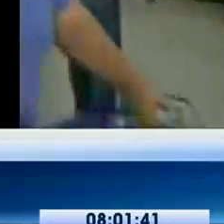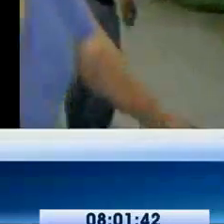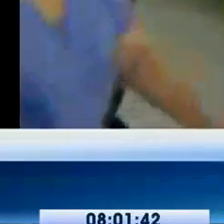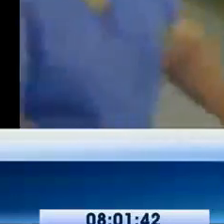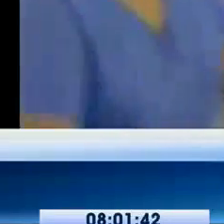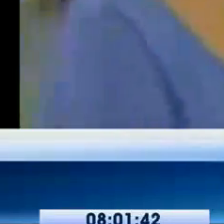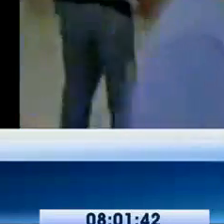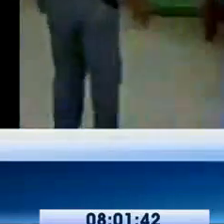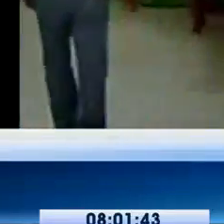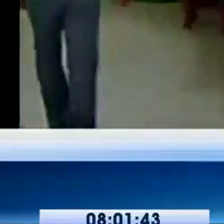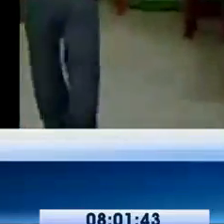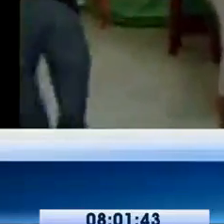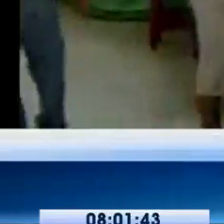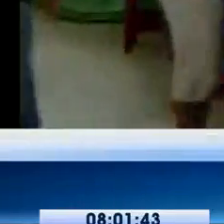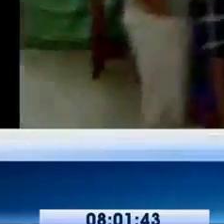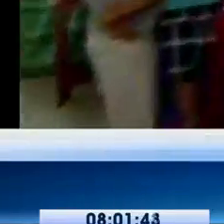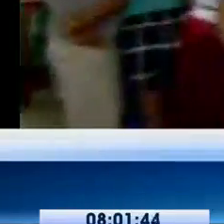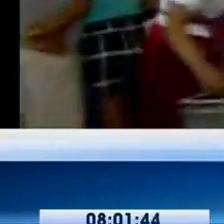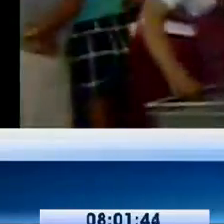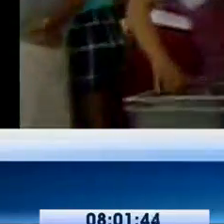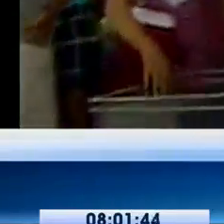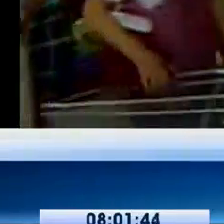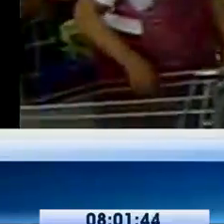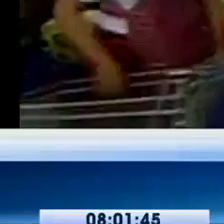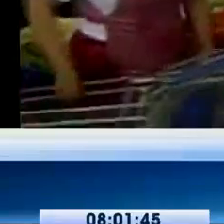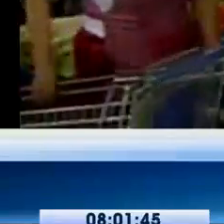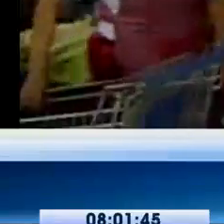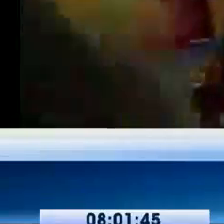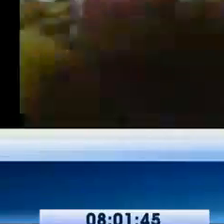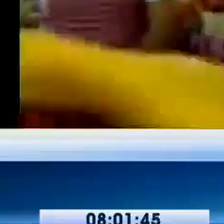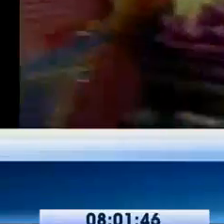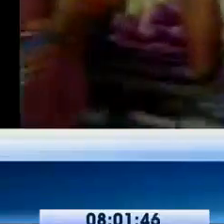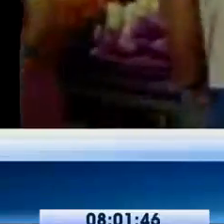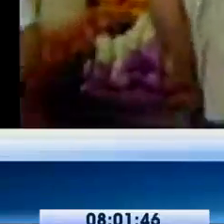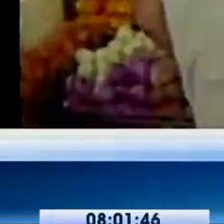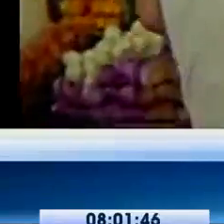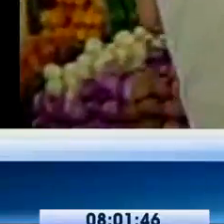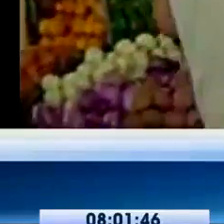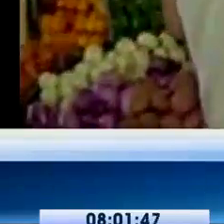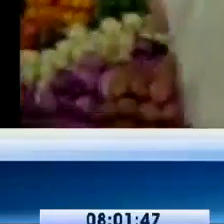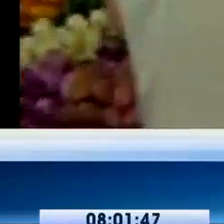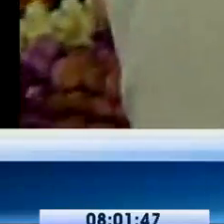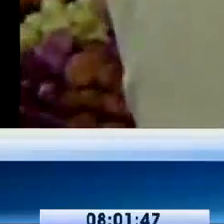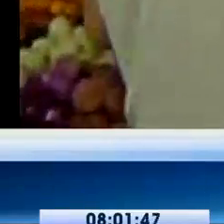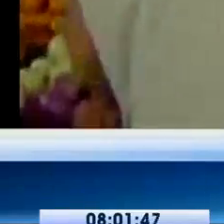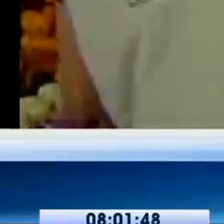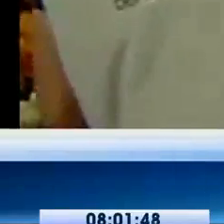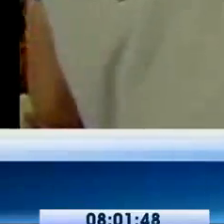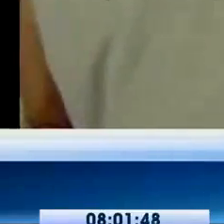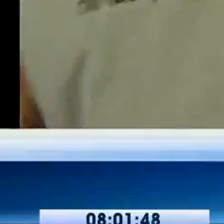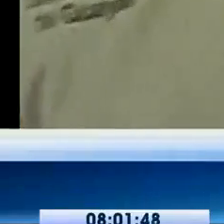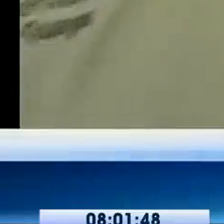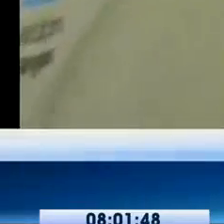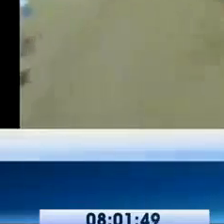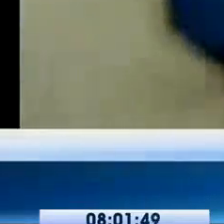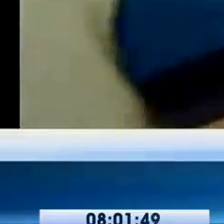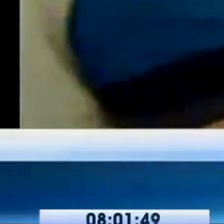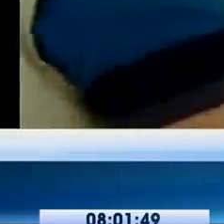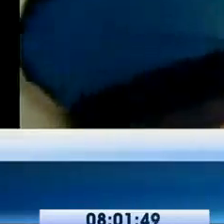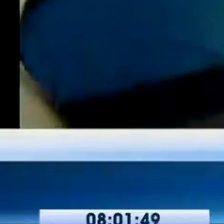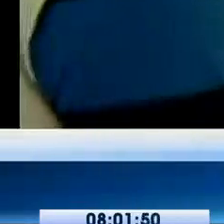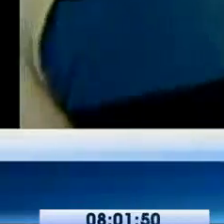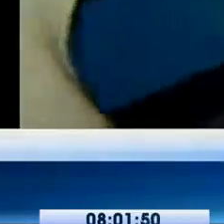a realizar sus compras. En este sentido, vamos a dialogar con el intendente del Guayas, Luis Fernando